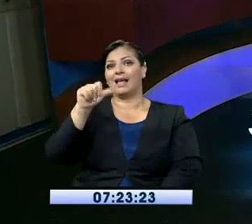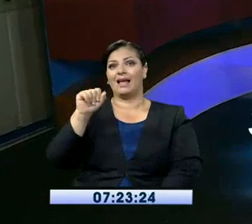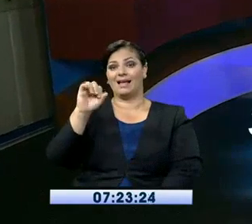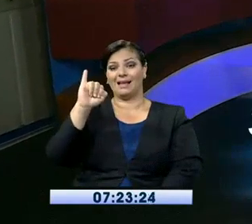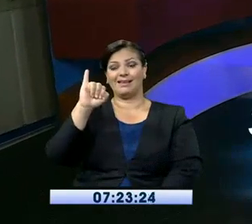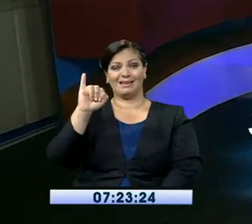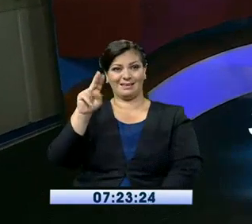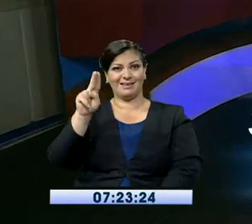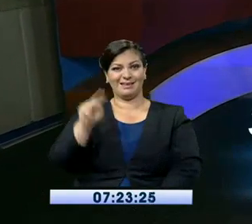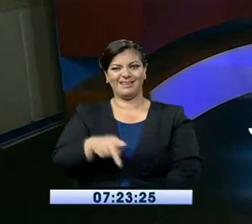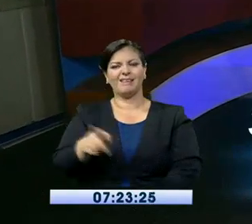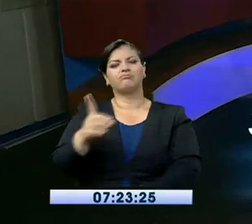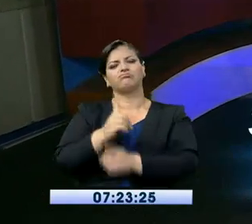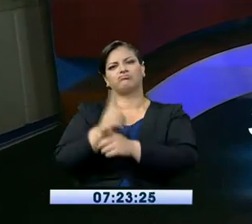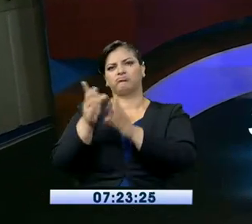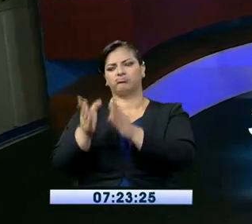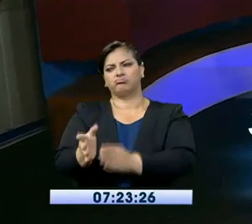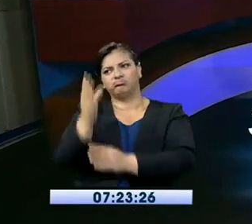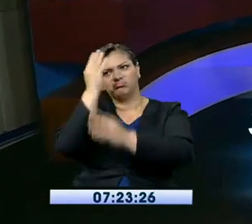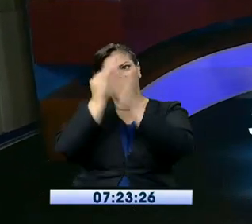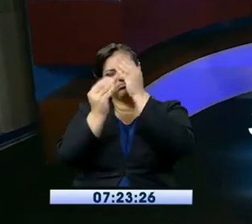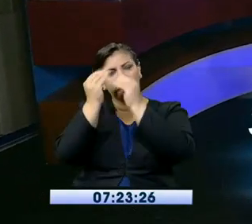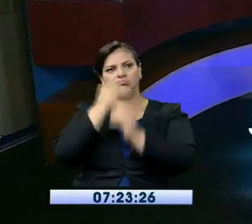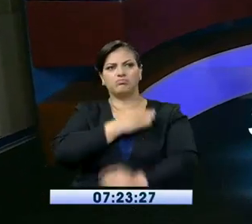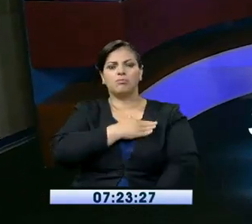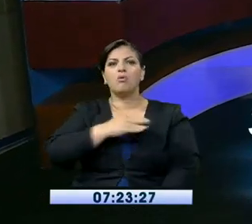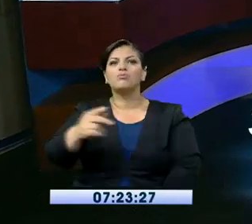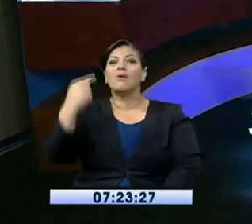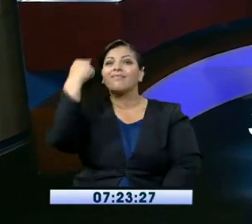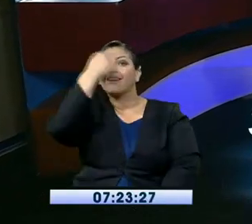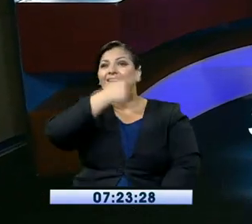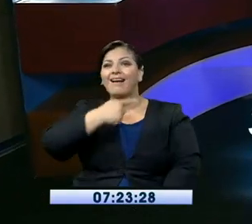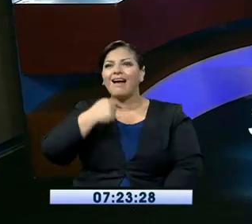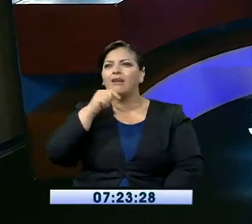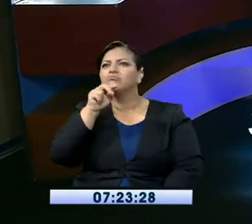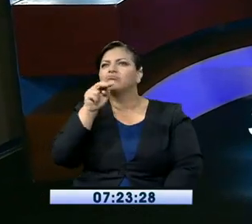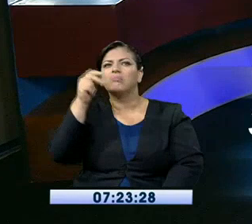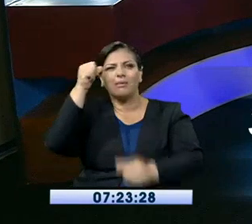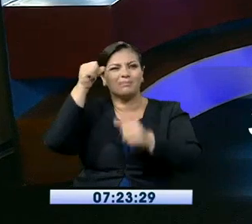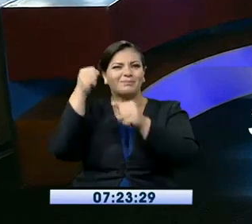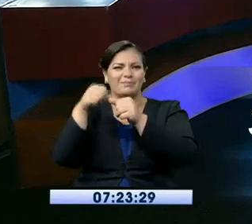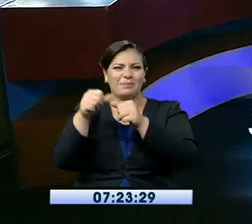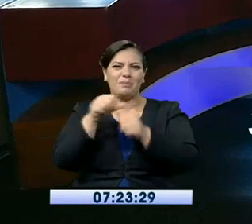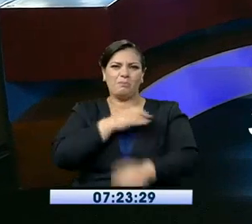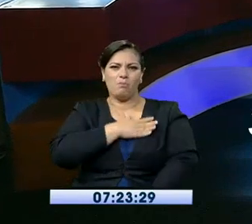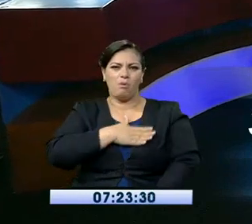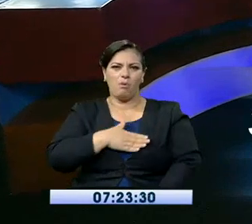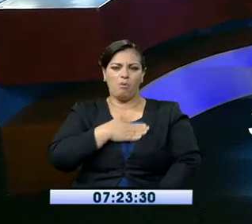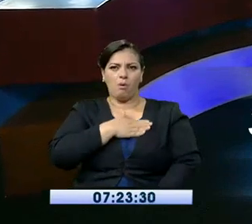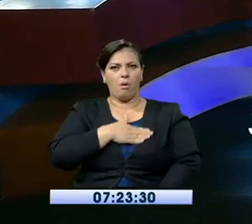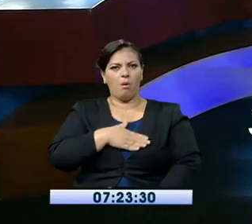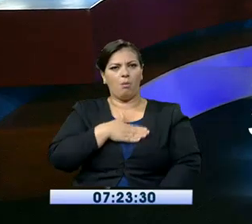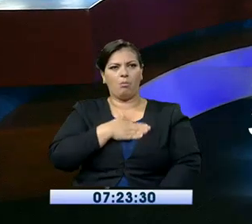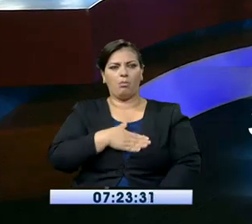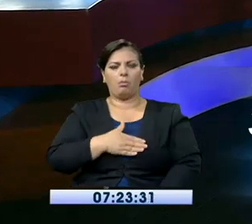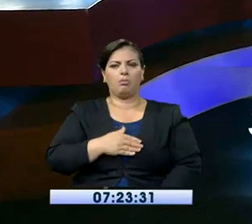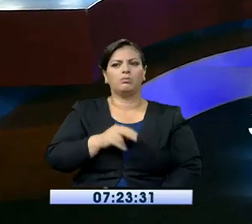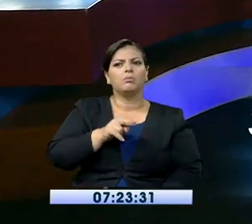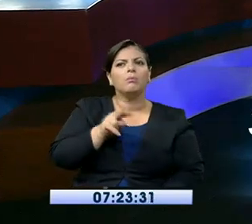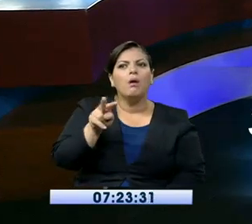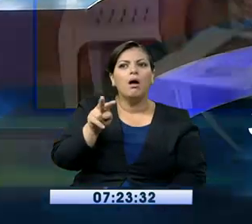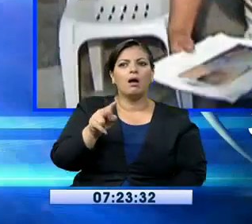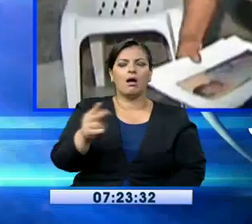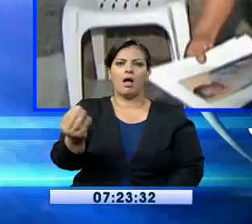o información certera que permita ubicarlo. Su familia se encuentra sumamente desesperada, Enrique y amigos televidentes, sobre